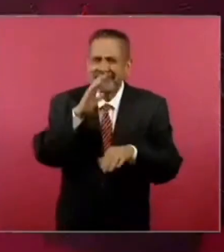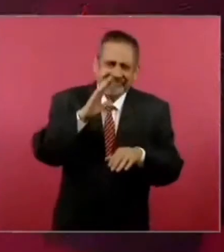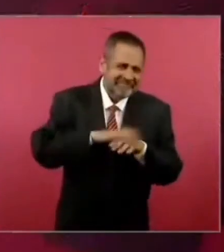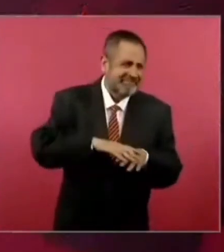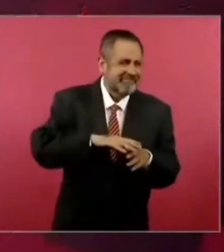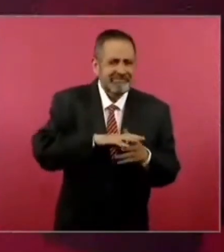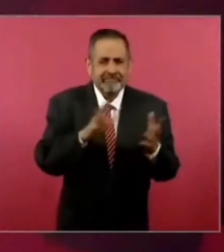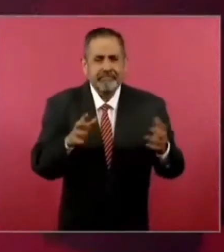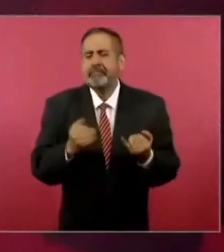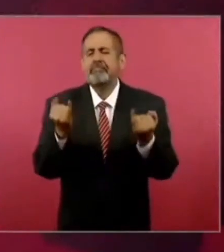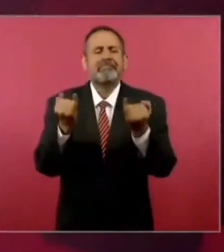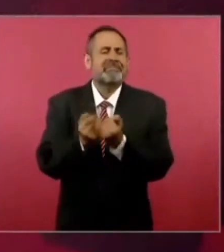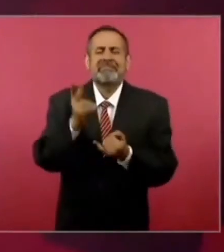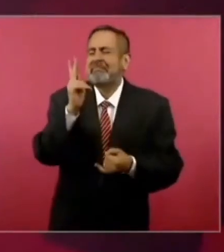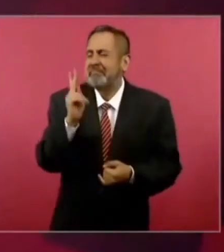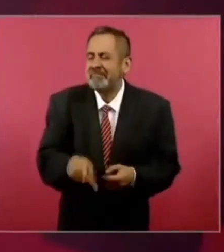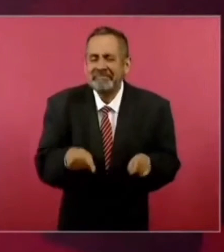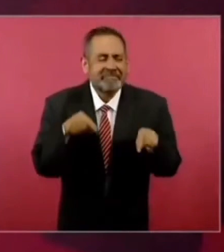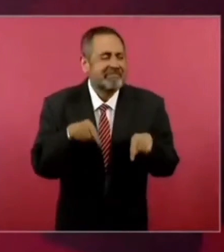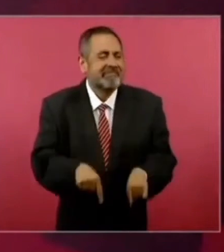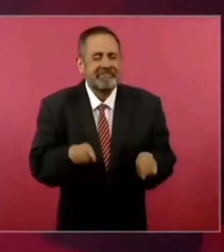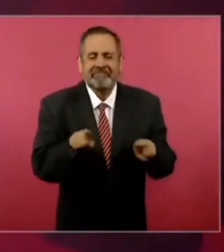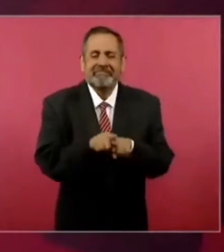Así como aquí también.